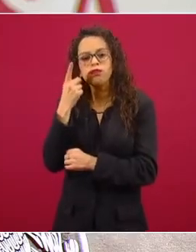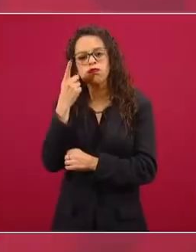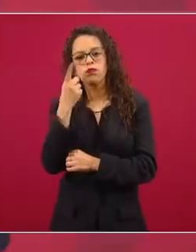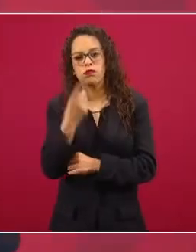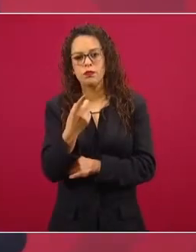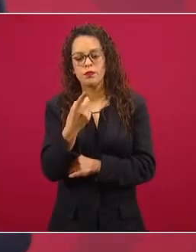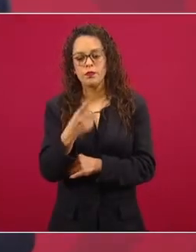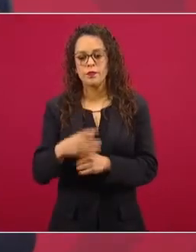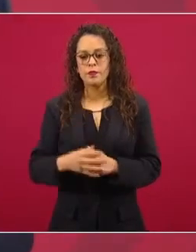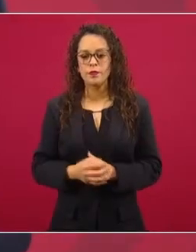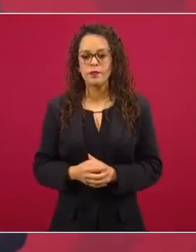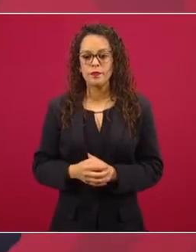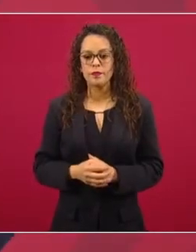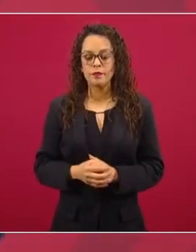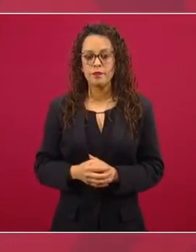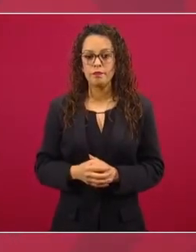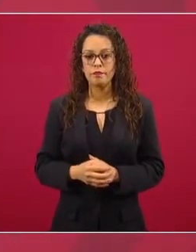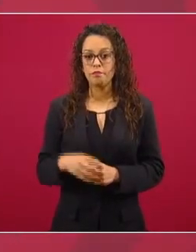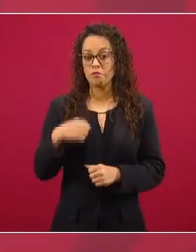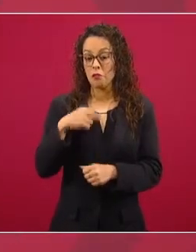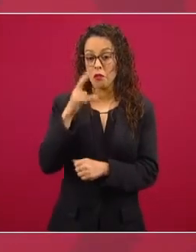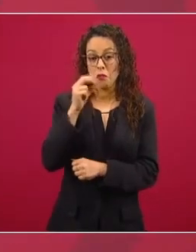no íbamos a recibir órdenes